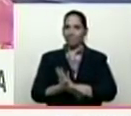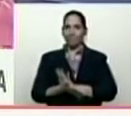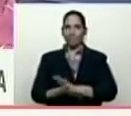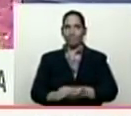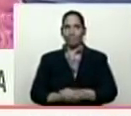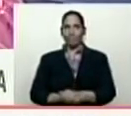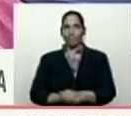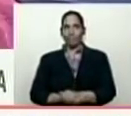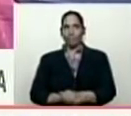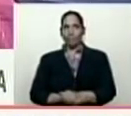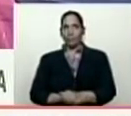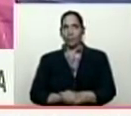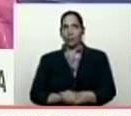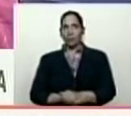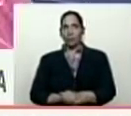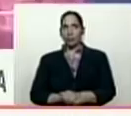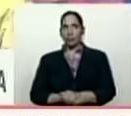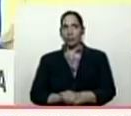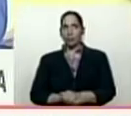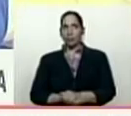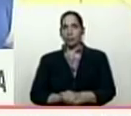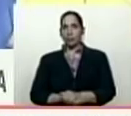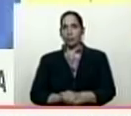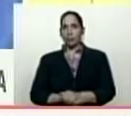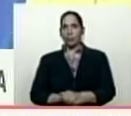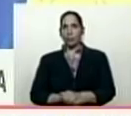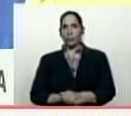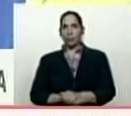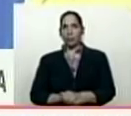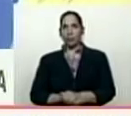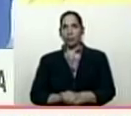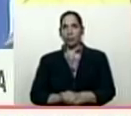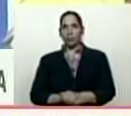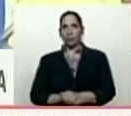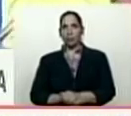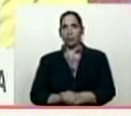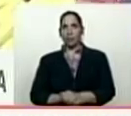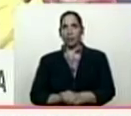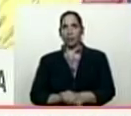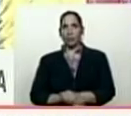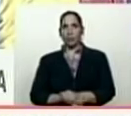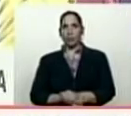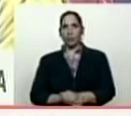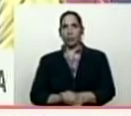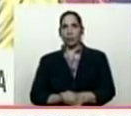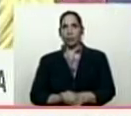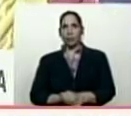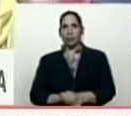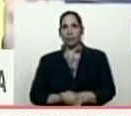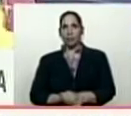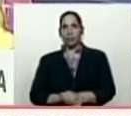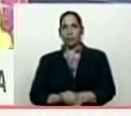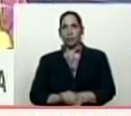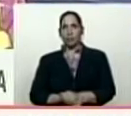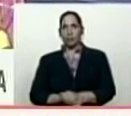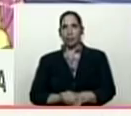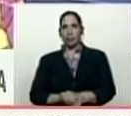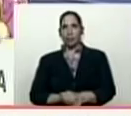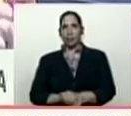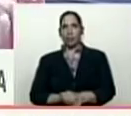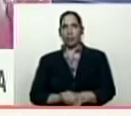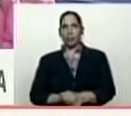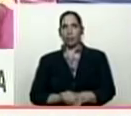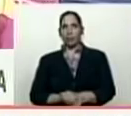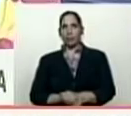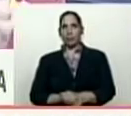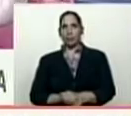Que ahí es donde, de ocurrir algo, una locura de este tipo, ahí es donde van a saber lo que va a ocurrir aquí en Venezuela. Y